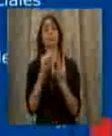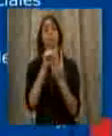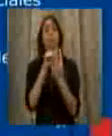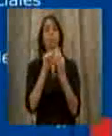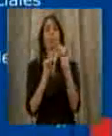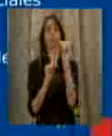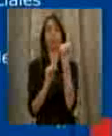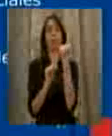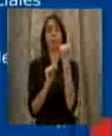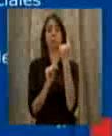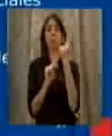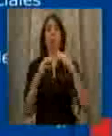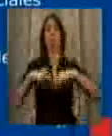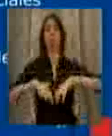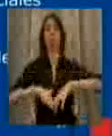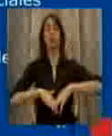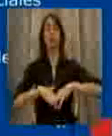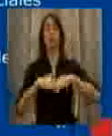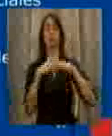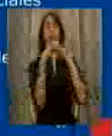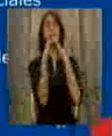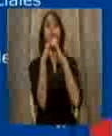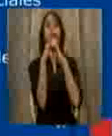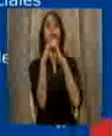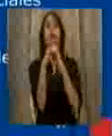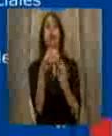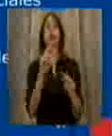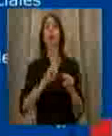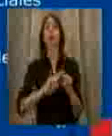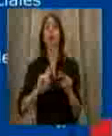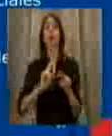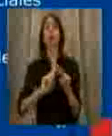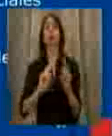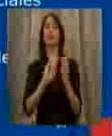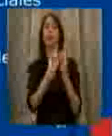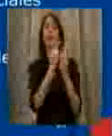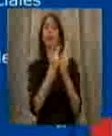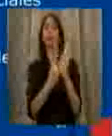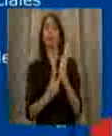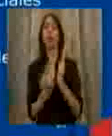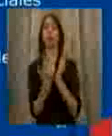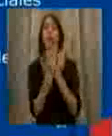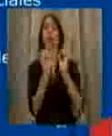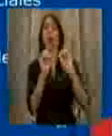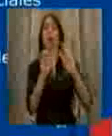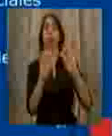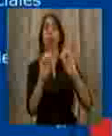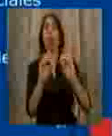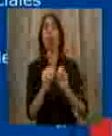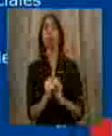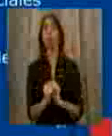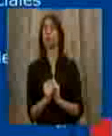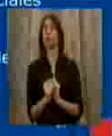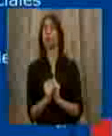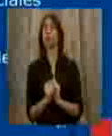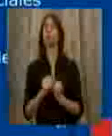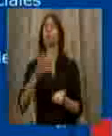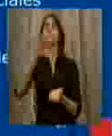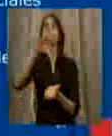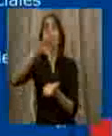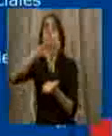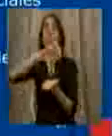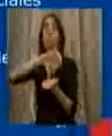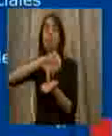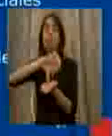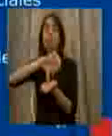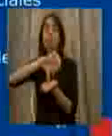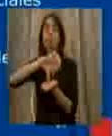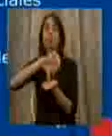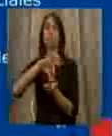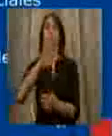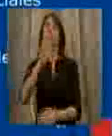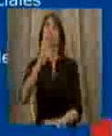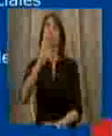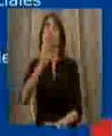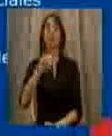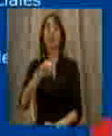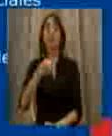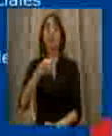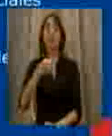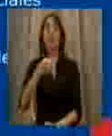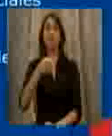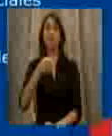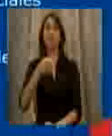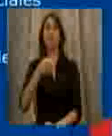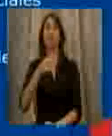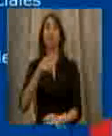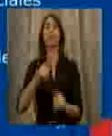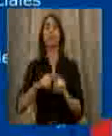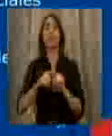primero, consolidar lo que estamos haciendo en materia de reforma educacional. El país debe, esta es